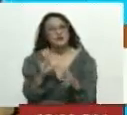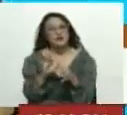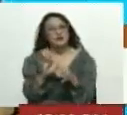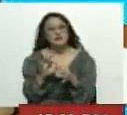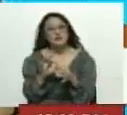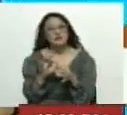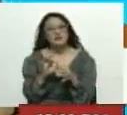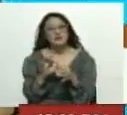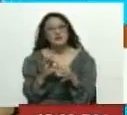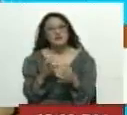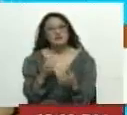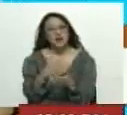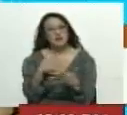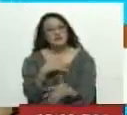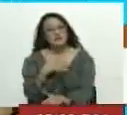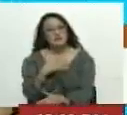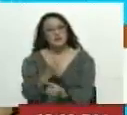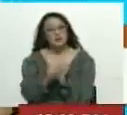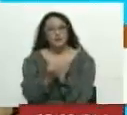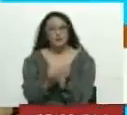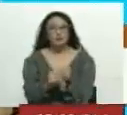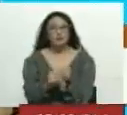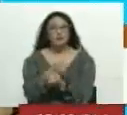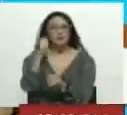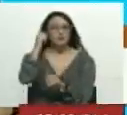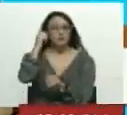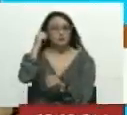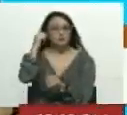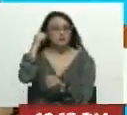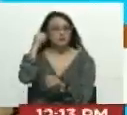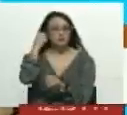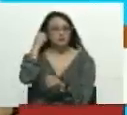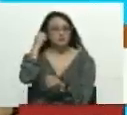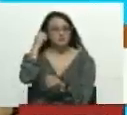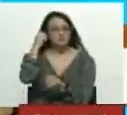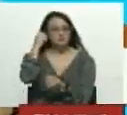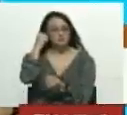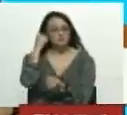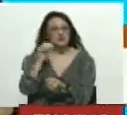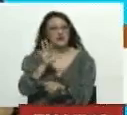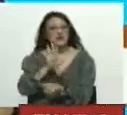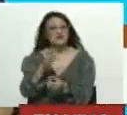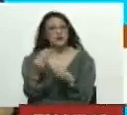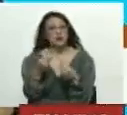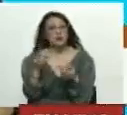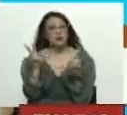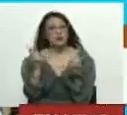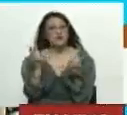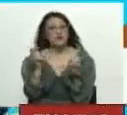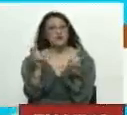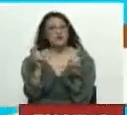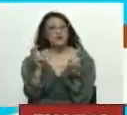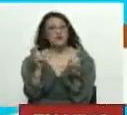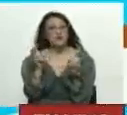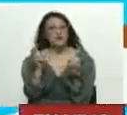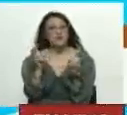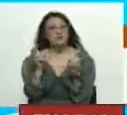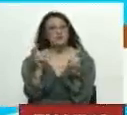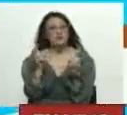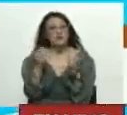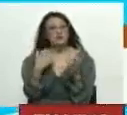por grandes sentimientos de amor y así como tema Místico me encuentro con Aleida